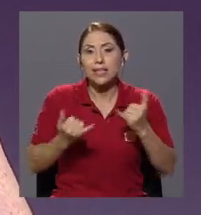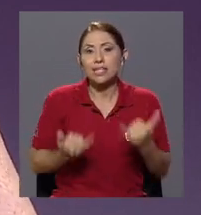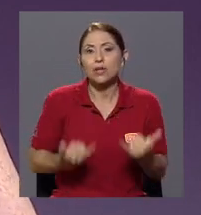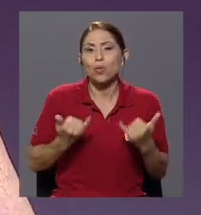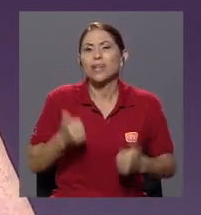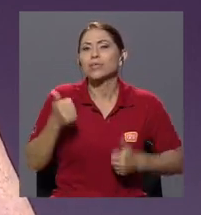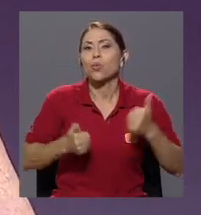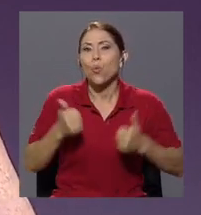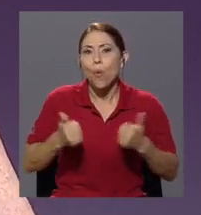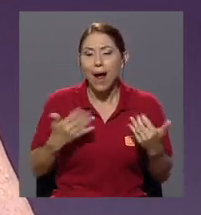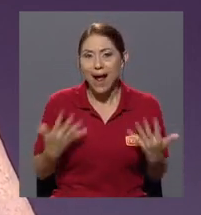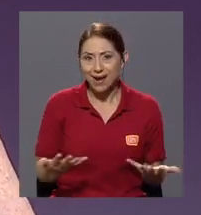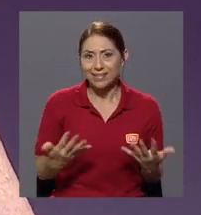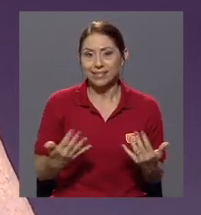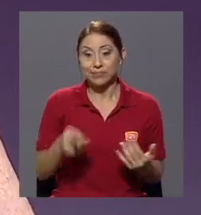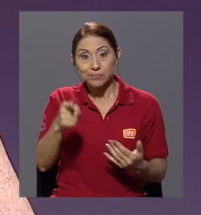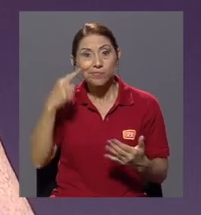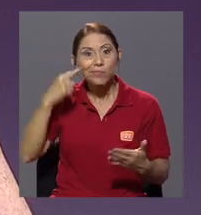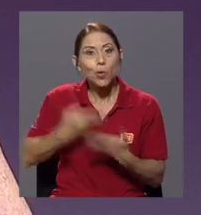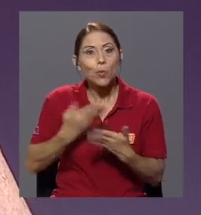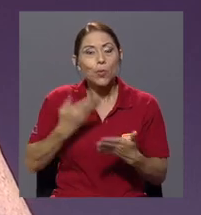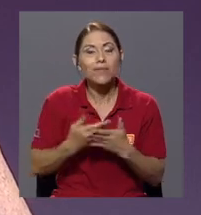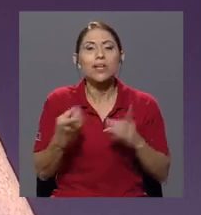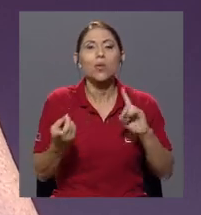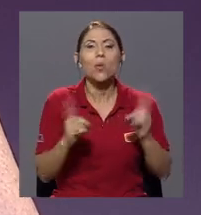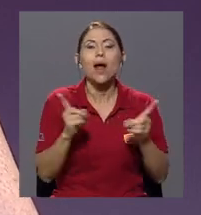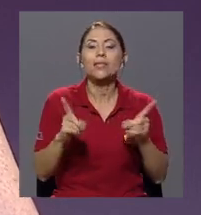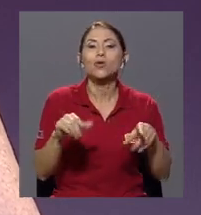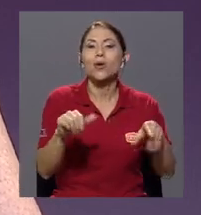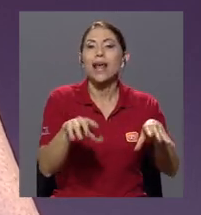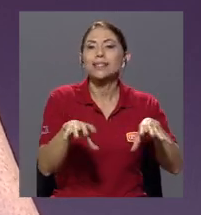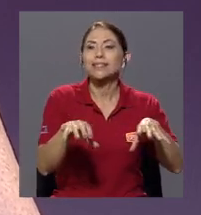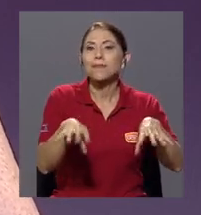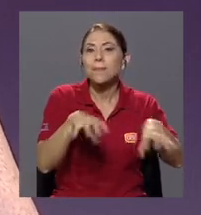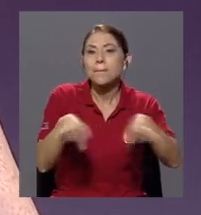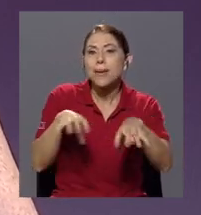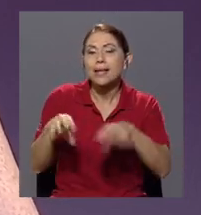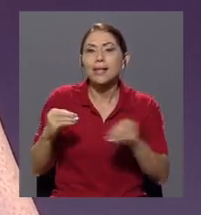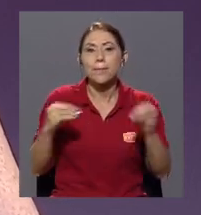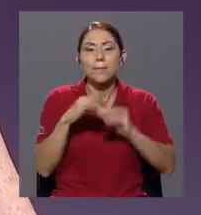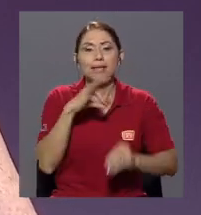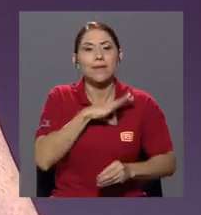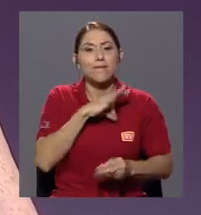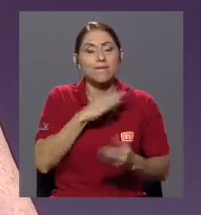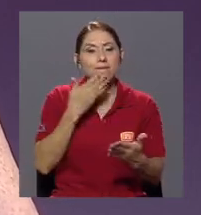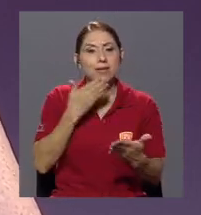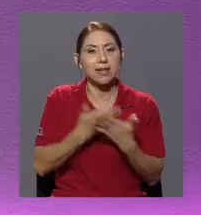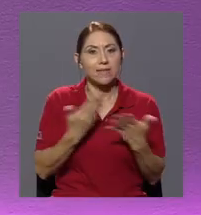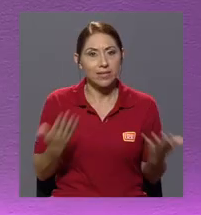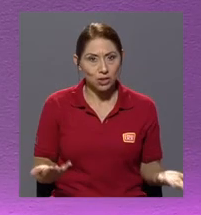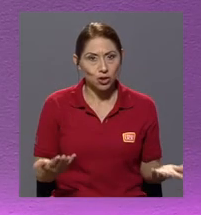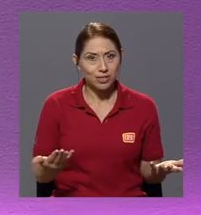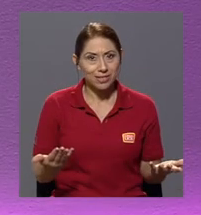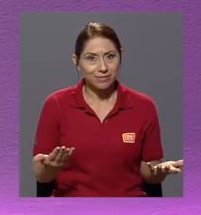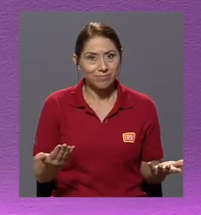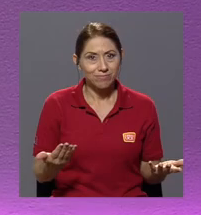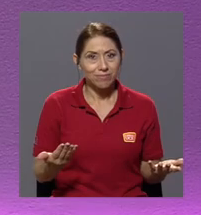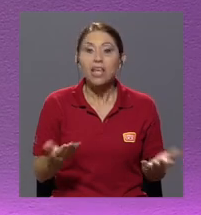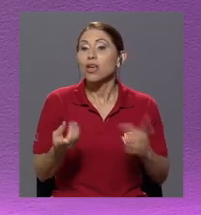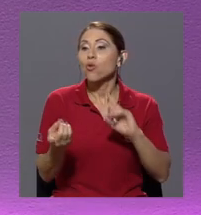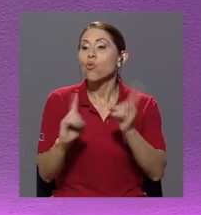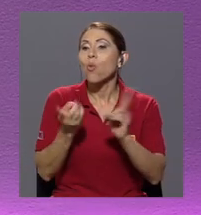actuales que compruebe cuáles son las prácticas más beneficiosas y cuáles son ya